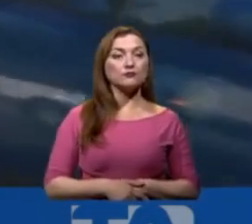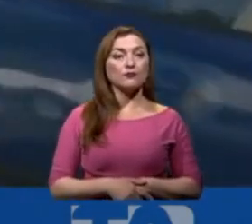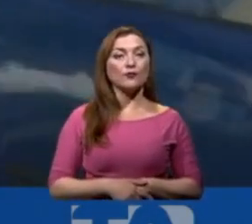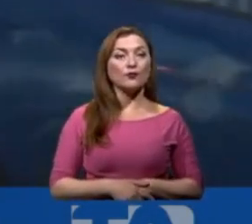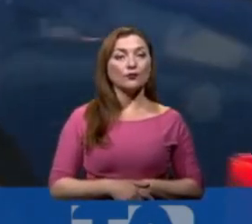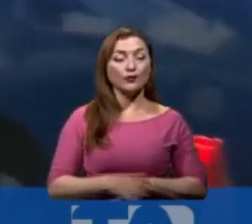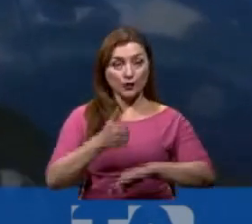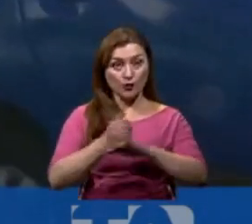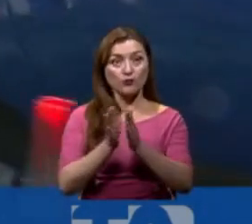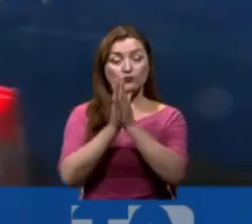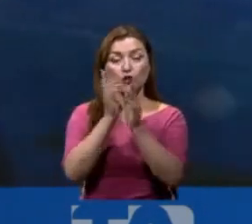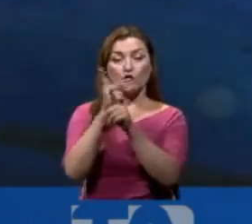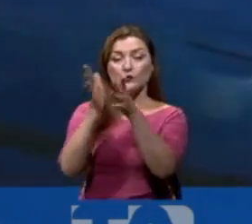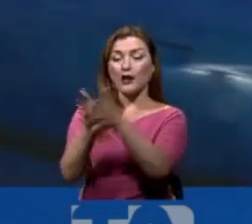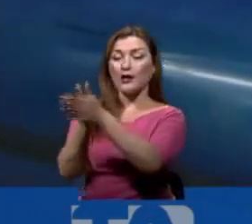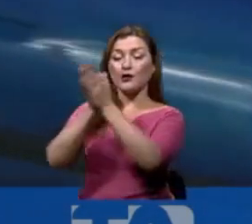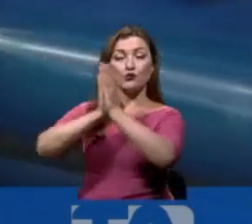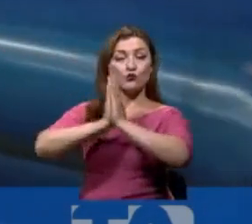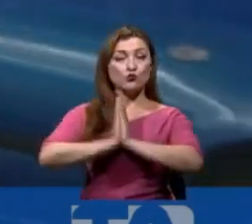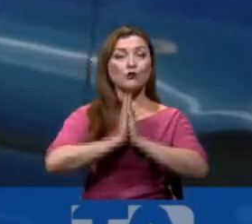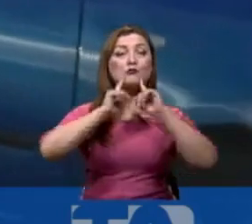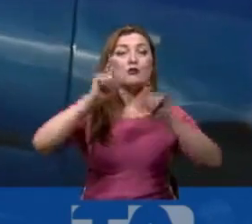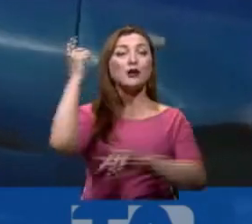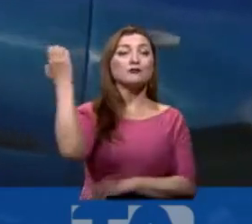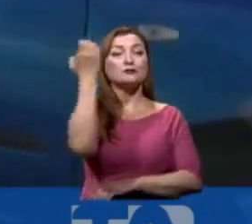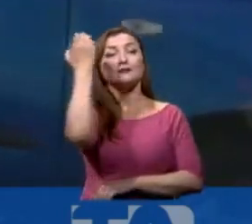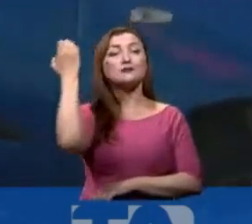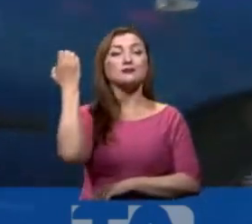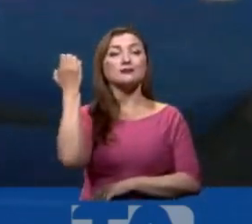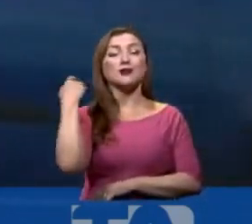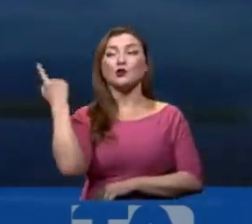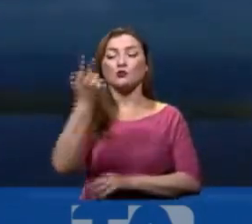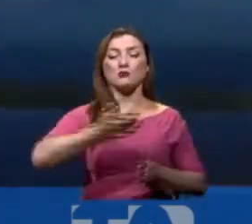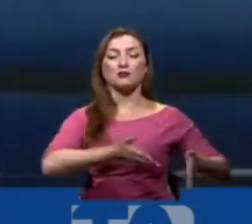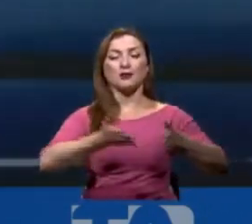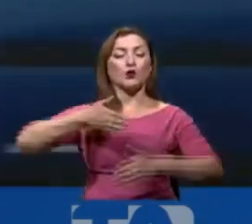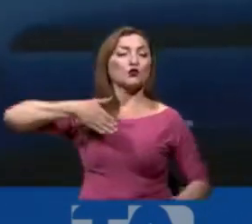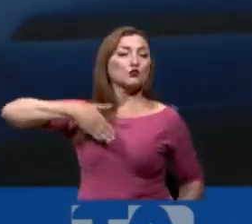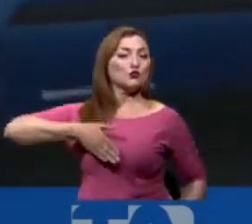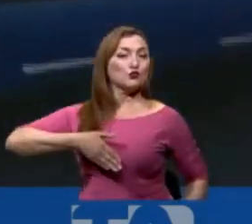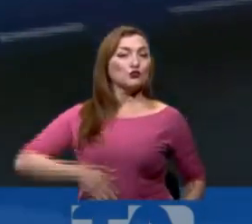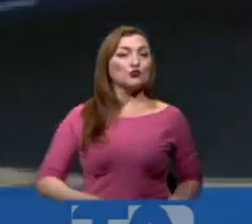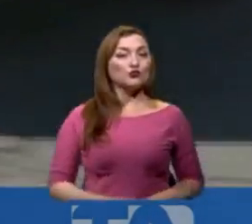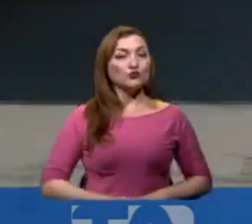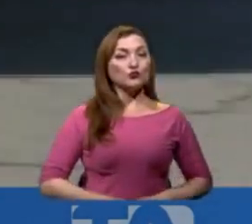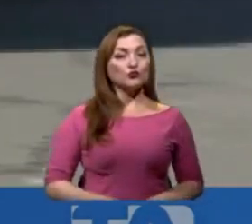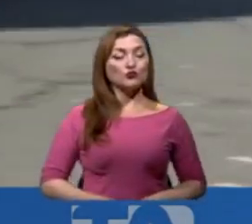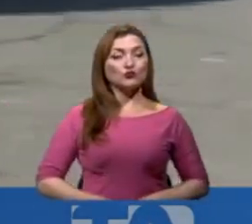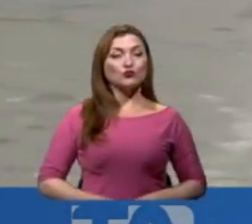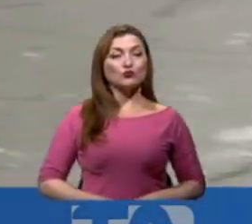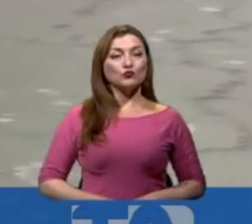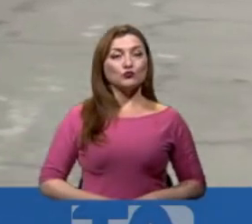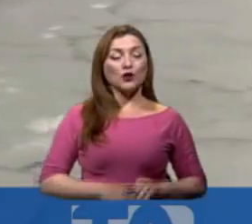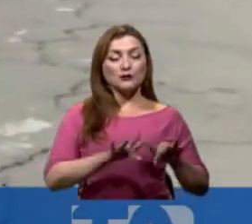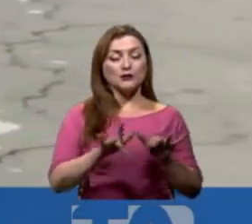este caso, un concejal solicitó declarar estado de emergencia a la avenida Simón Bolívar y estamos con el secretario de